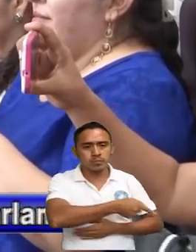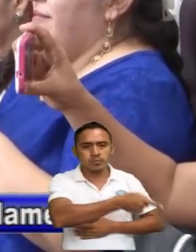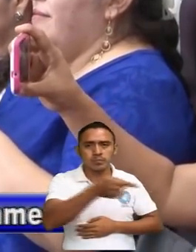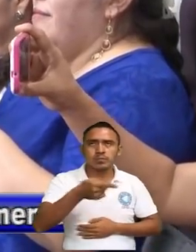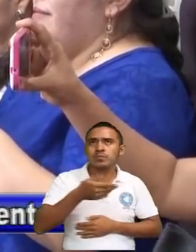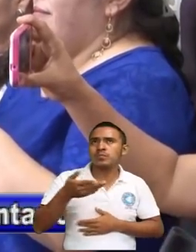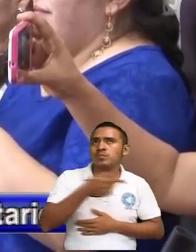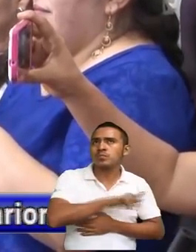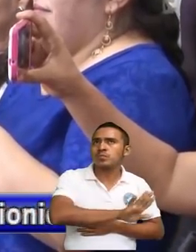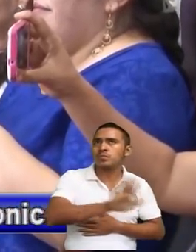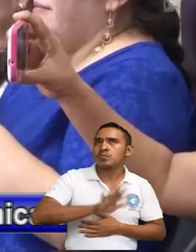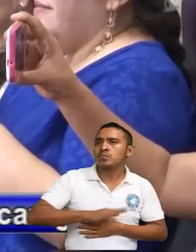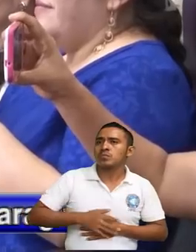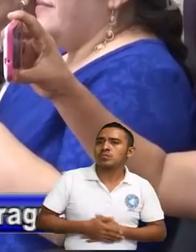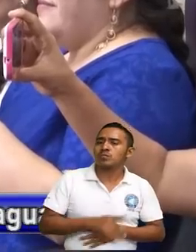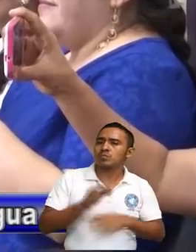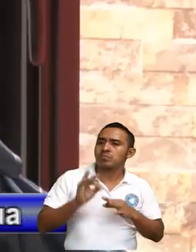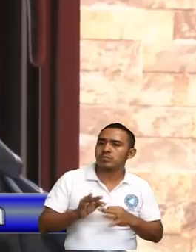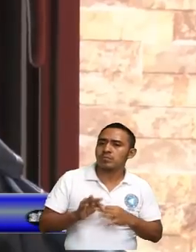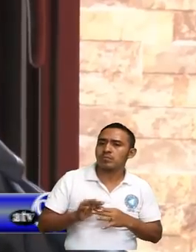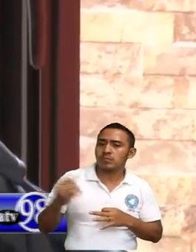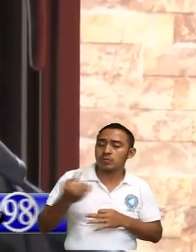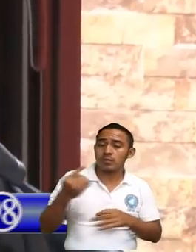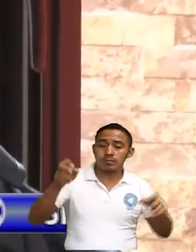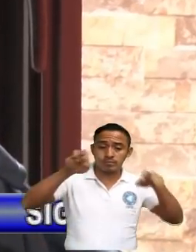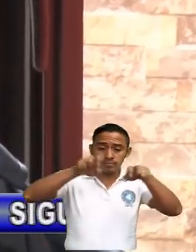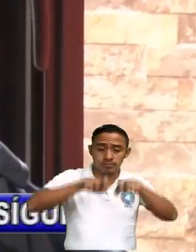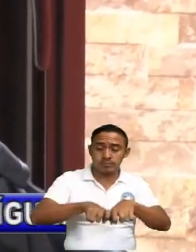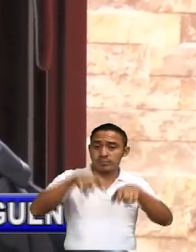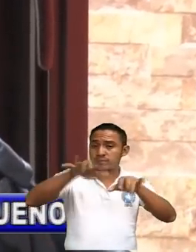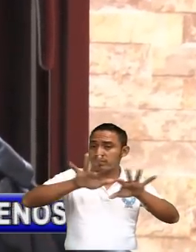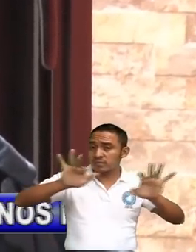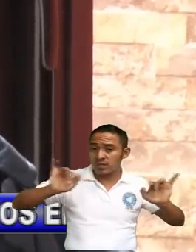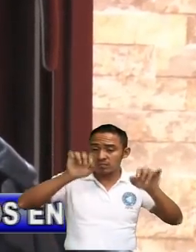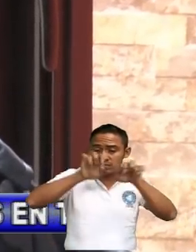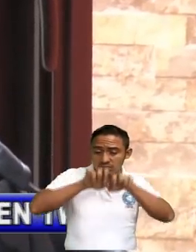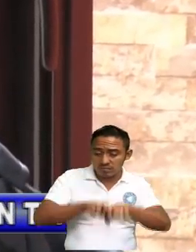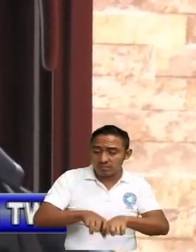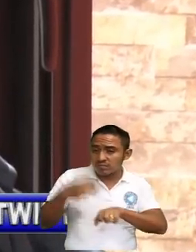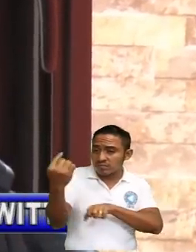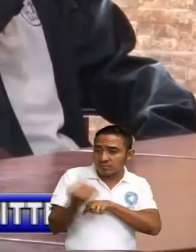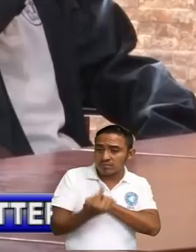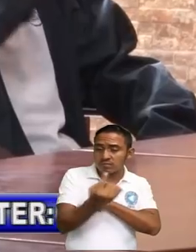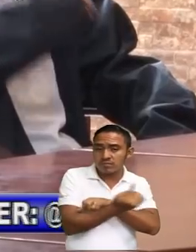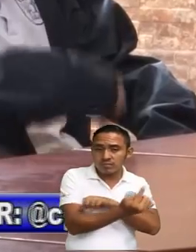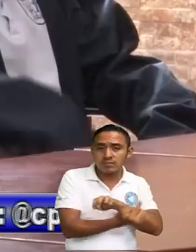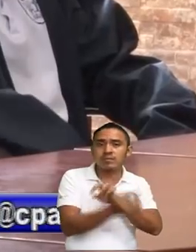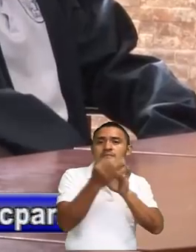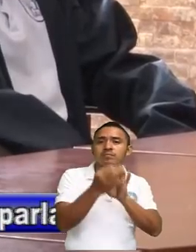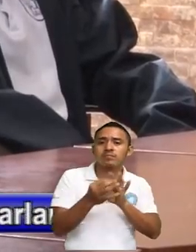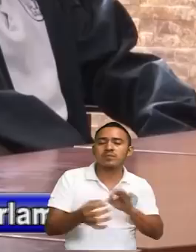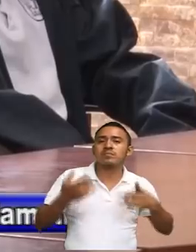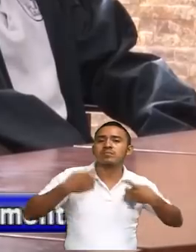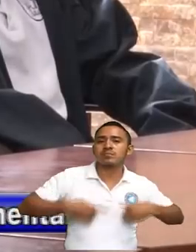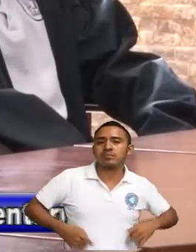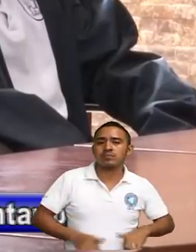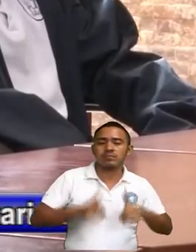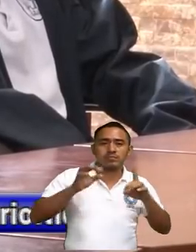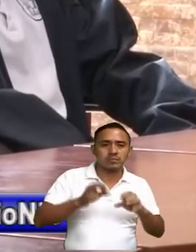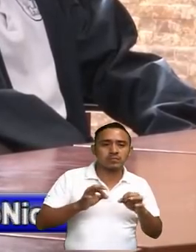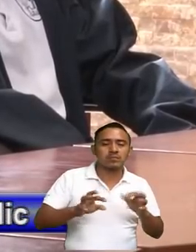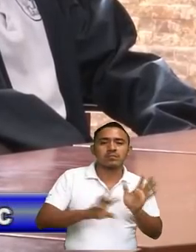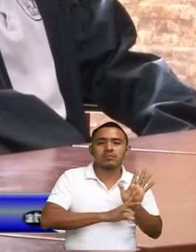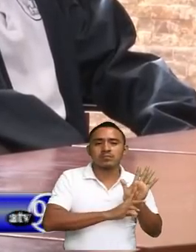que ustedes, solo con estar sentados hoy aquí, van a ser una digna